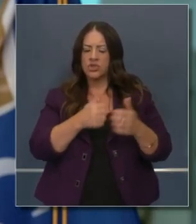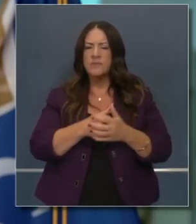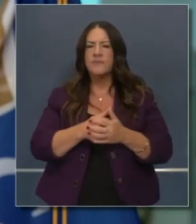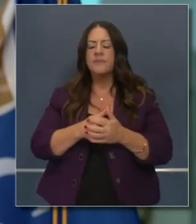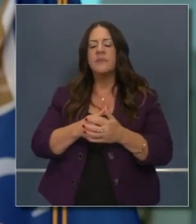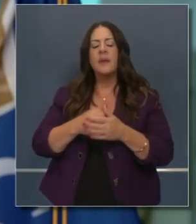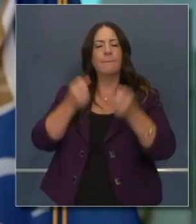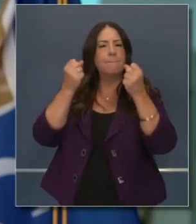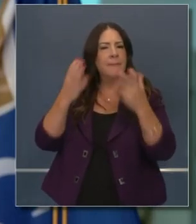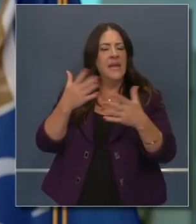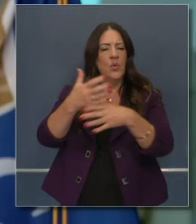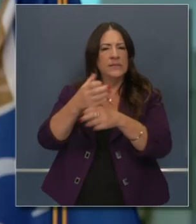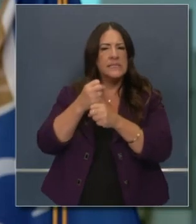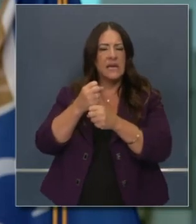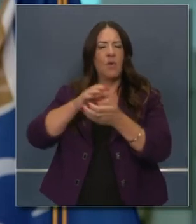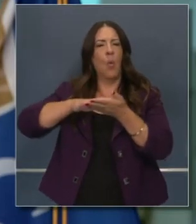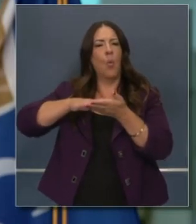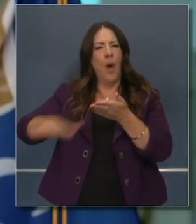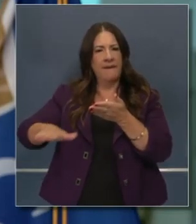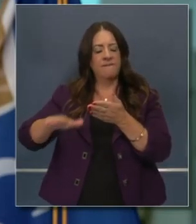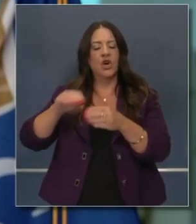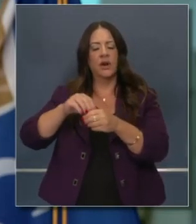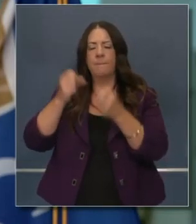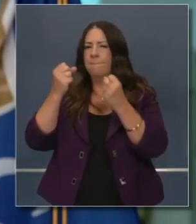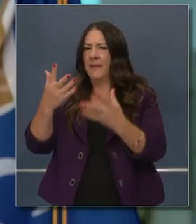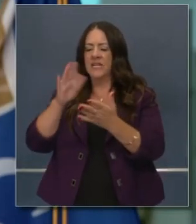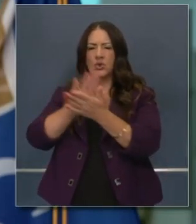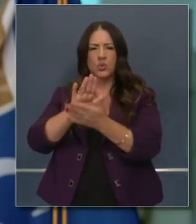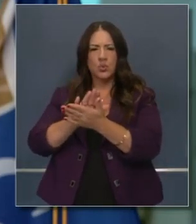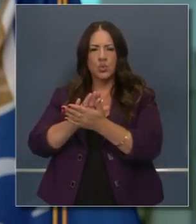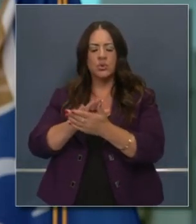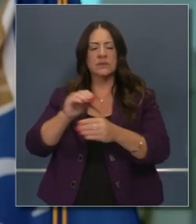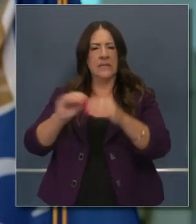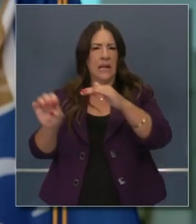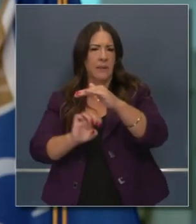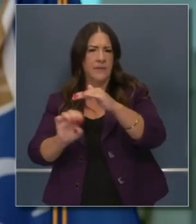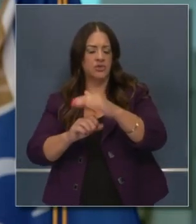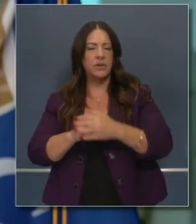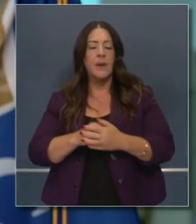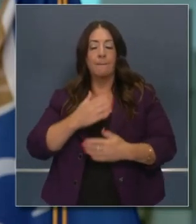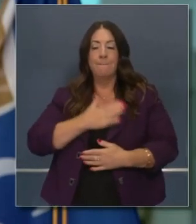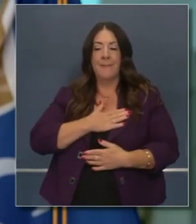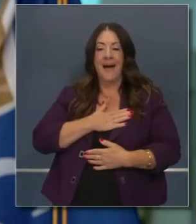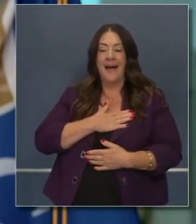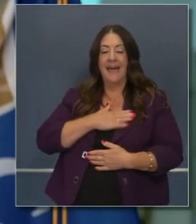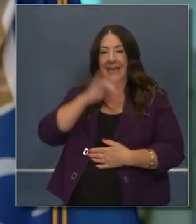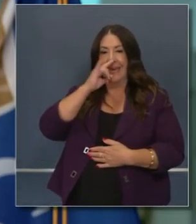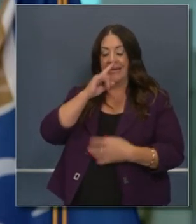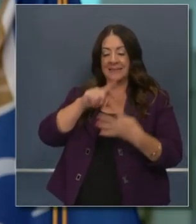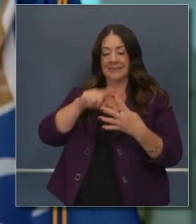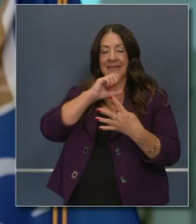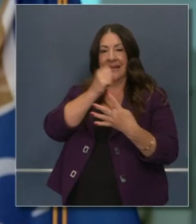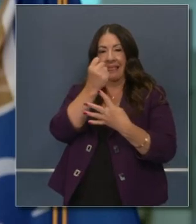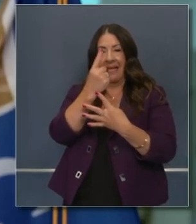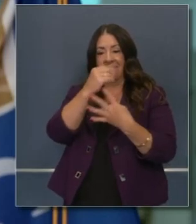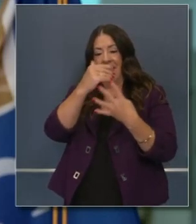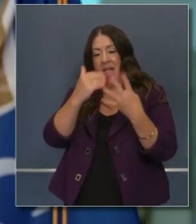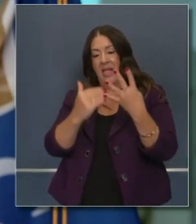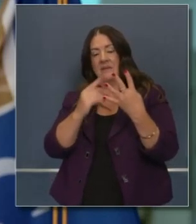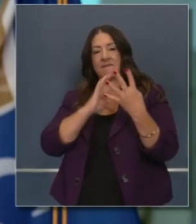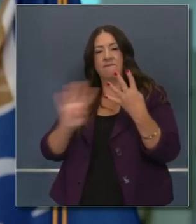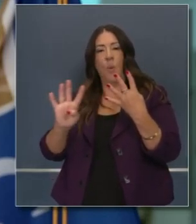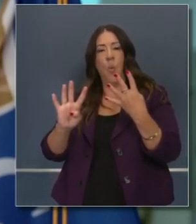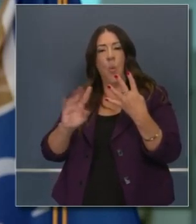han recibido renuncias de todo el estado de California, escuelas primarias. Mis hijos, tengo uno de 11, otro